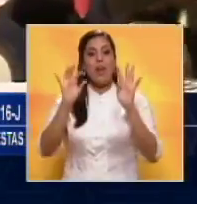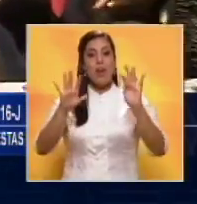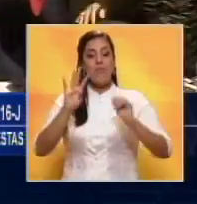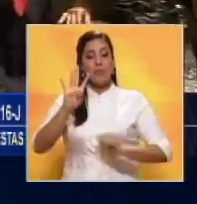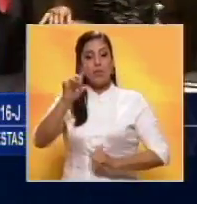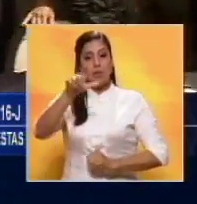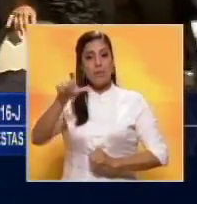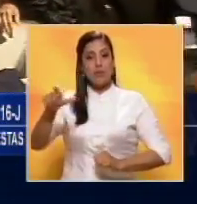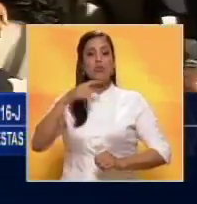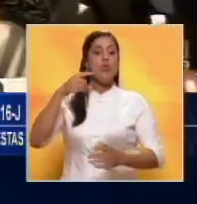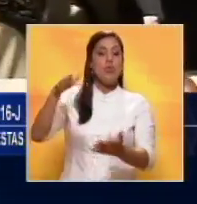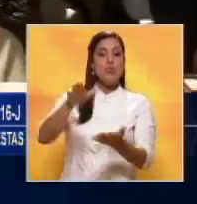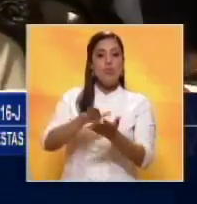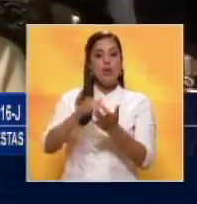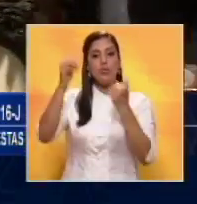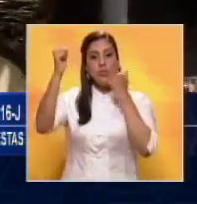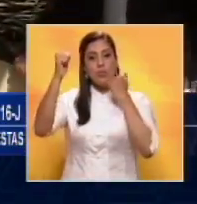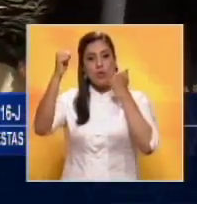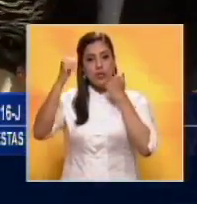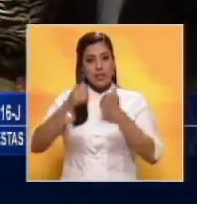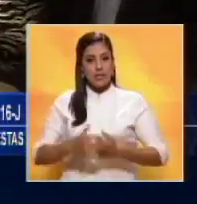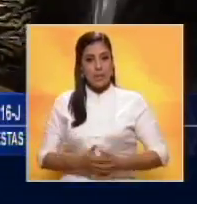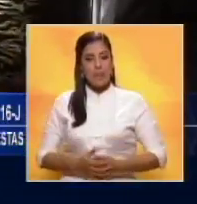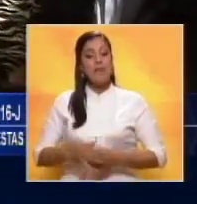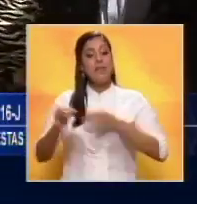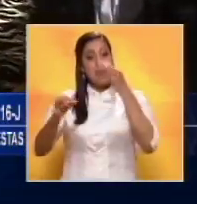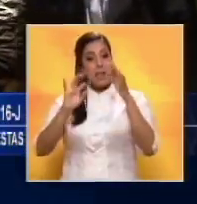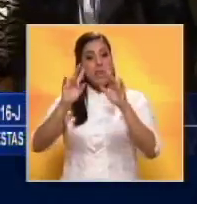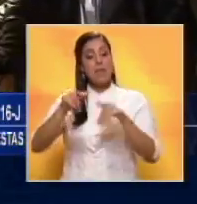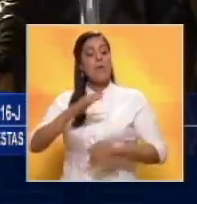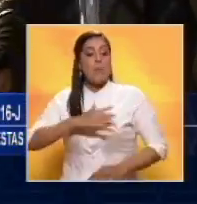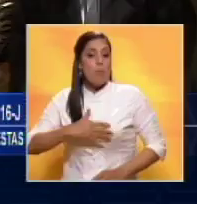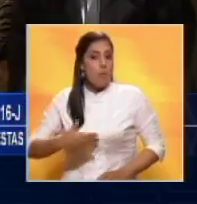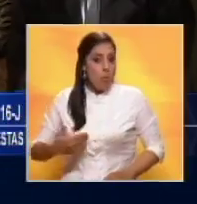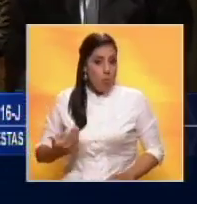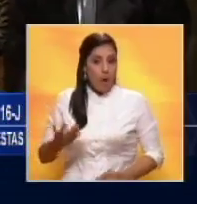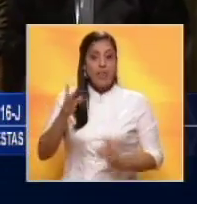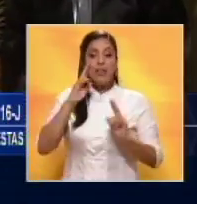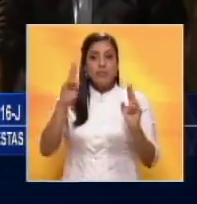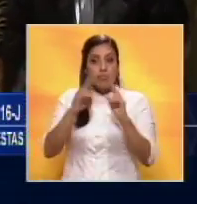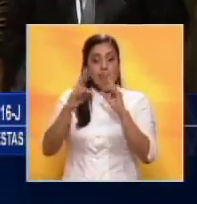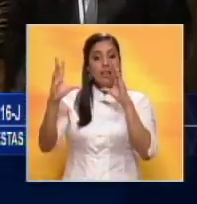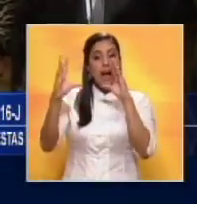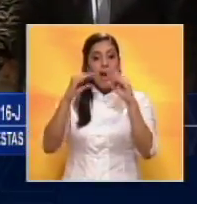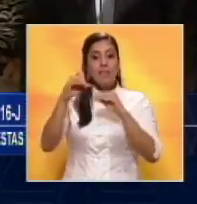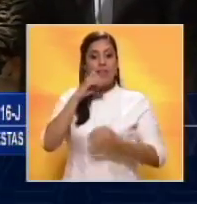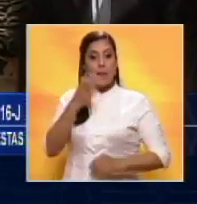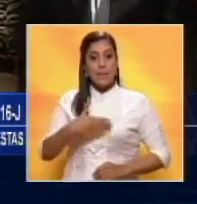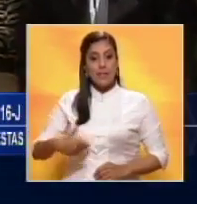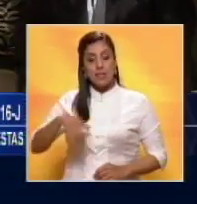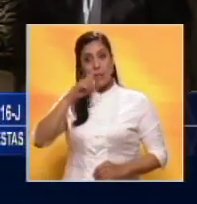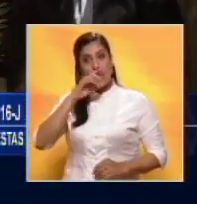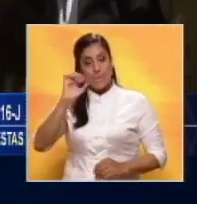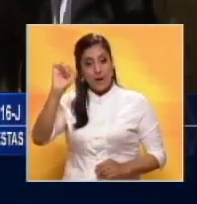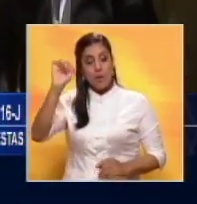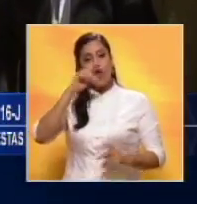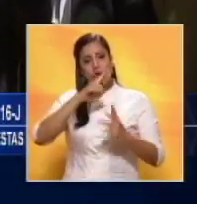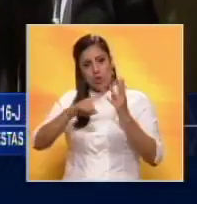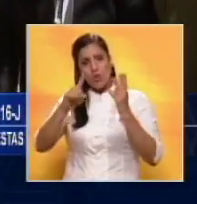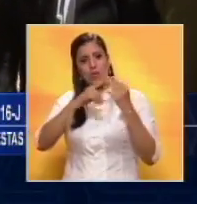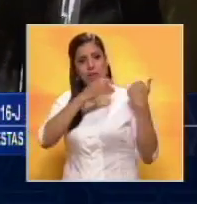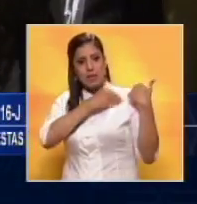94 venezolanos que perdieron la vida durante las protestas. No descartan la posibilidad de tener un encuentro con el presidente de la República y